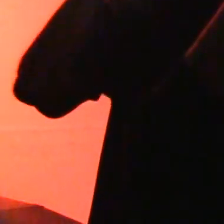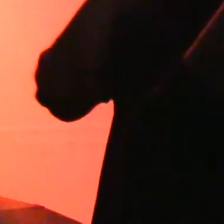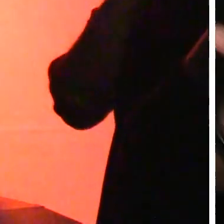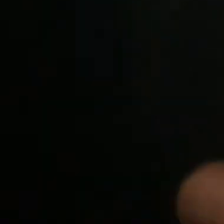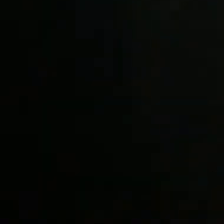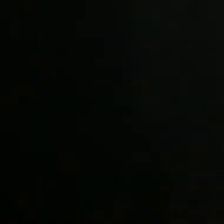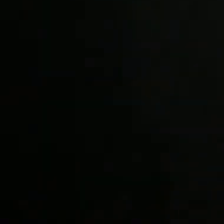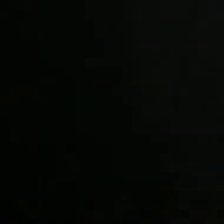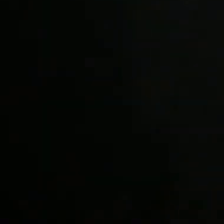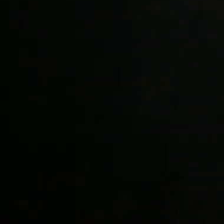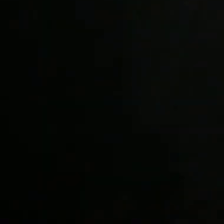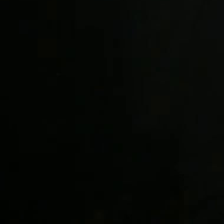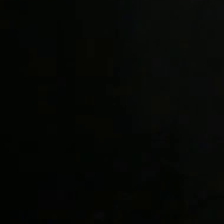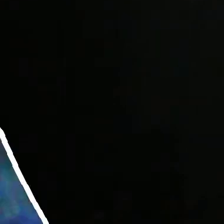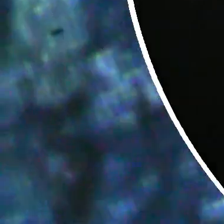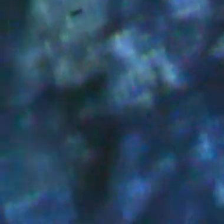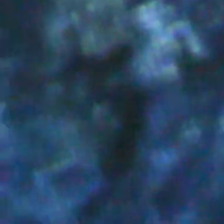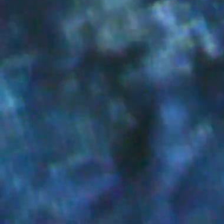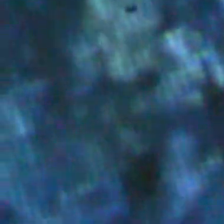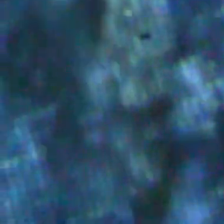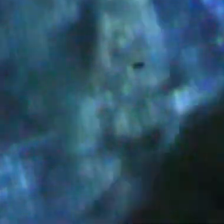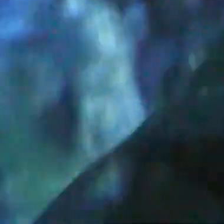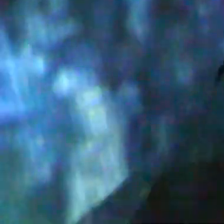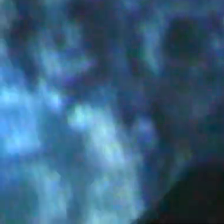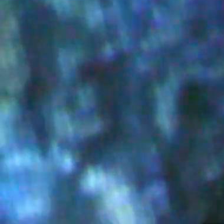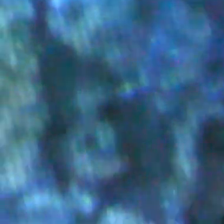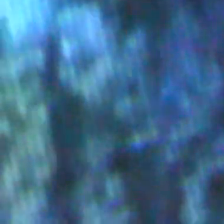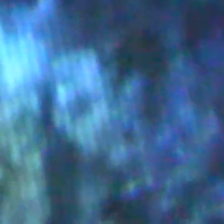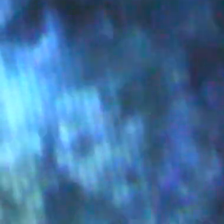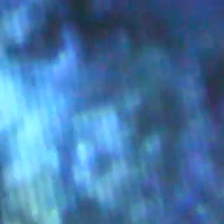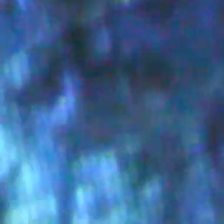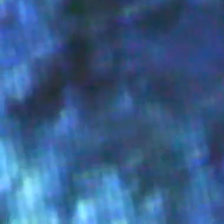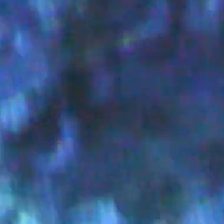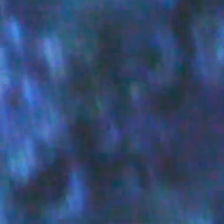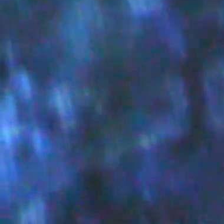hologramas, en fin, una serie de cosas que no se pueden perder. Para poder continuar, está basada en